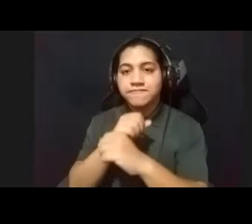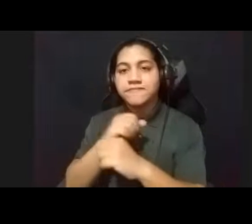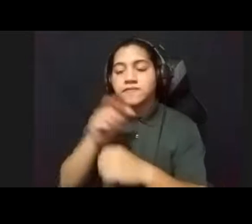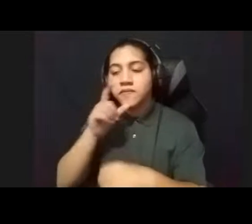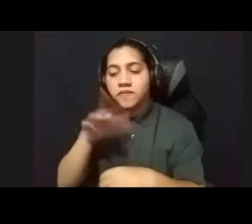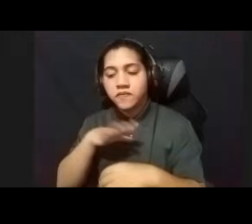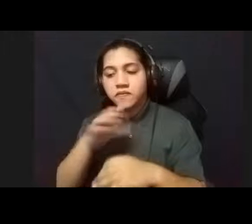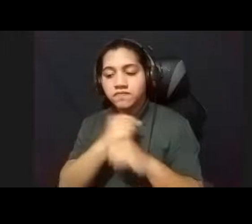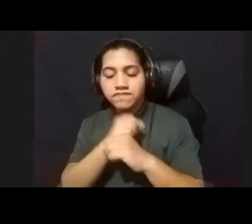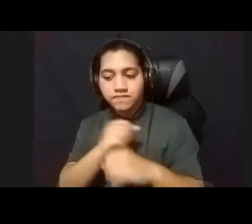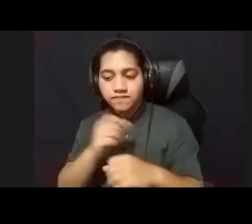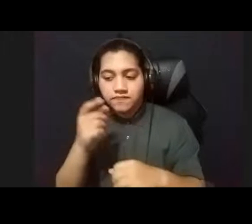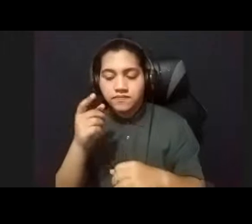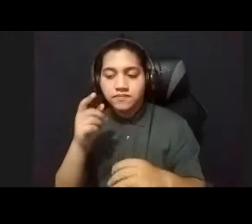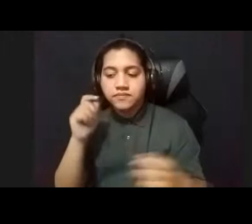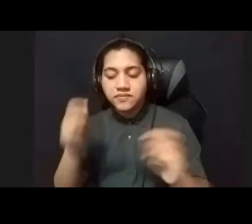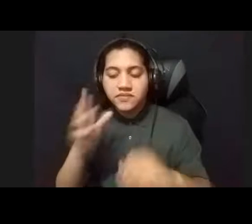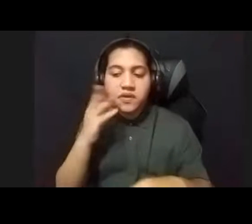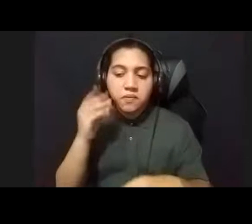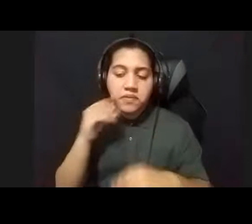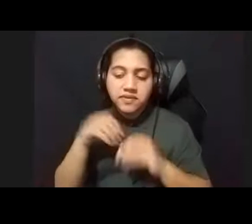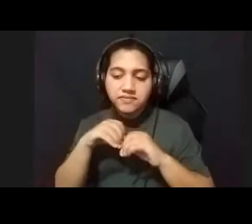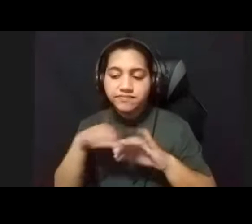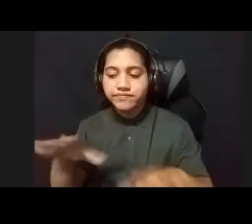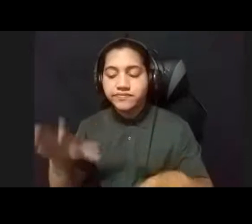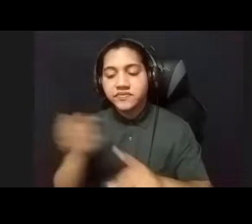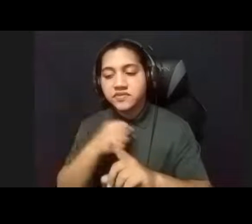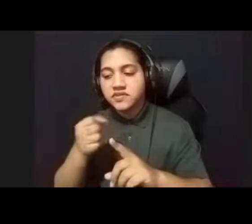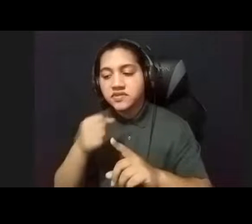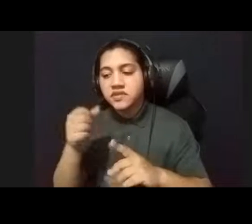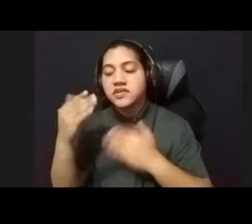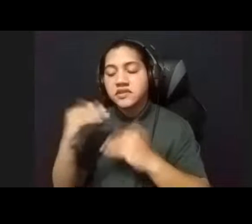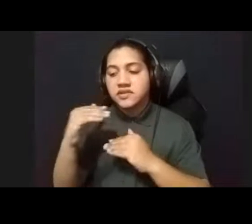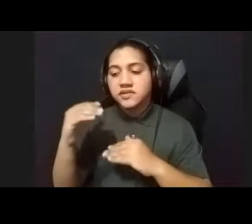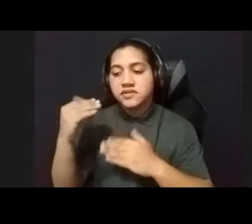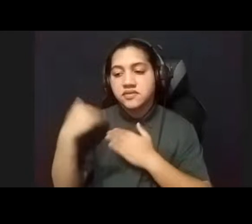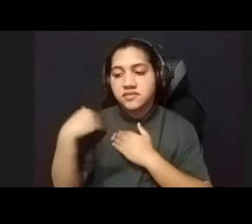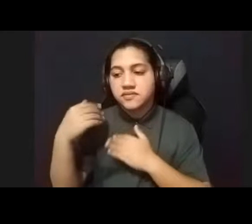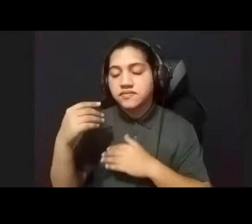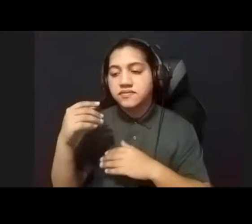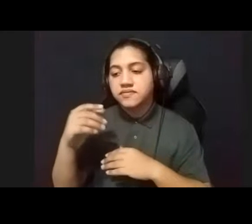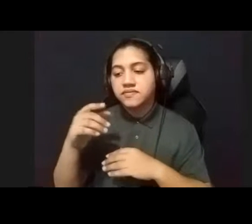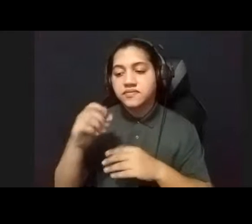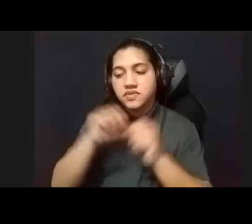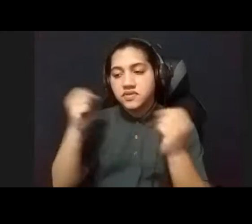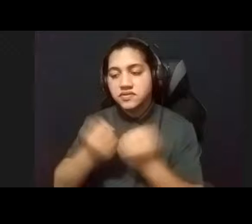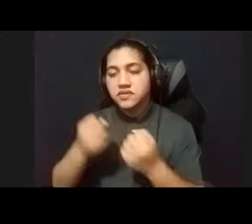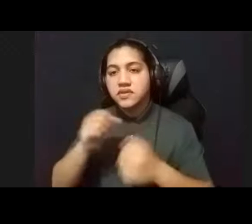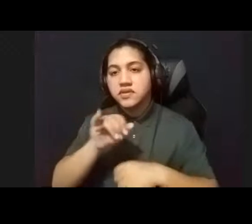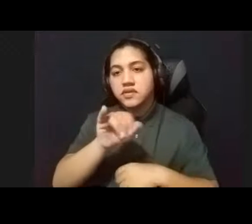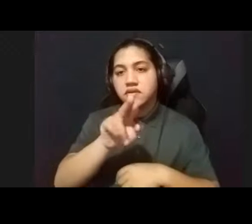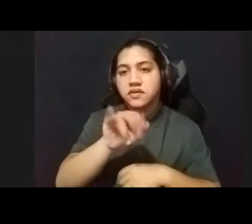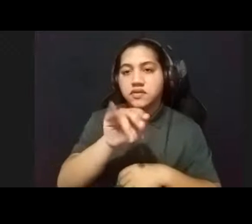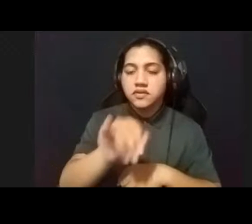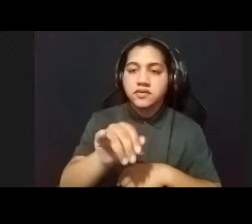para transmitir sus experiencias de violencia y rígidos roles de género en la sociedad iraní. Voy